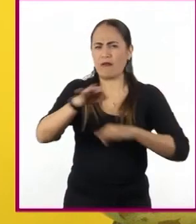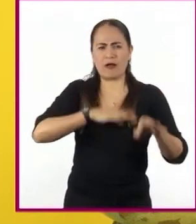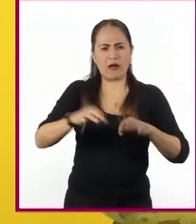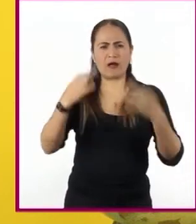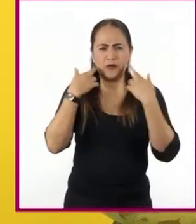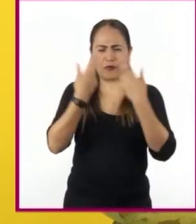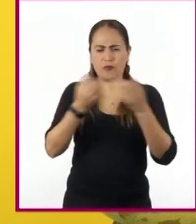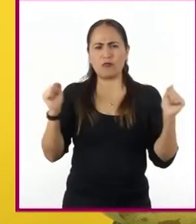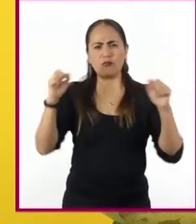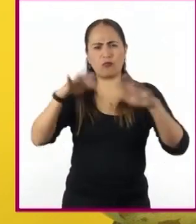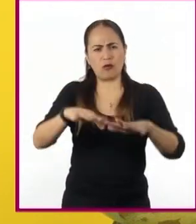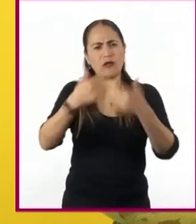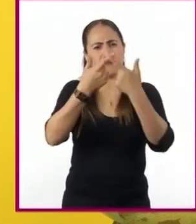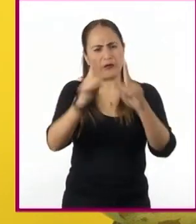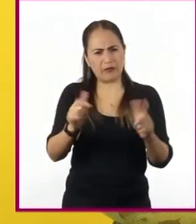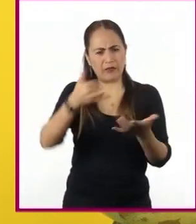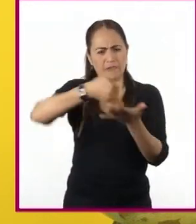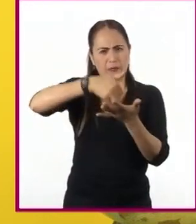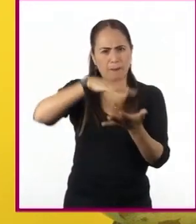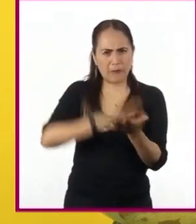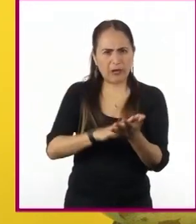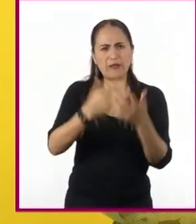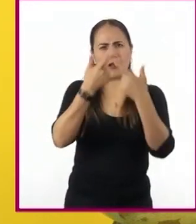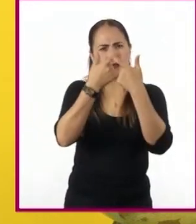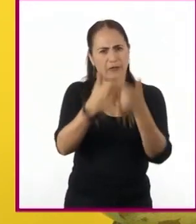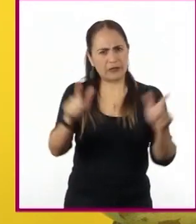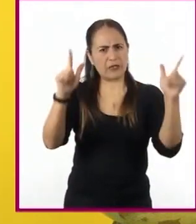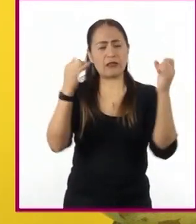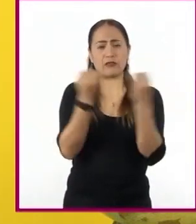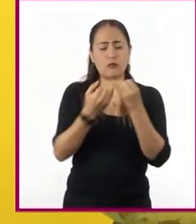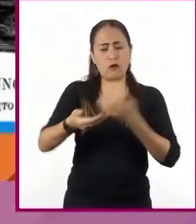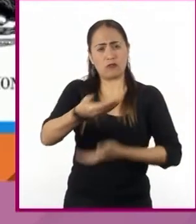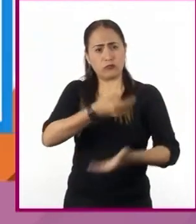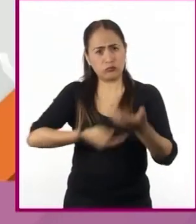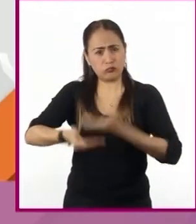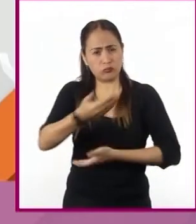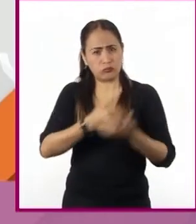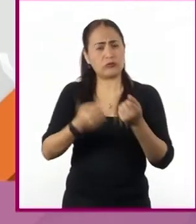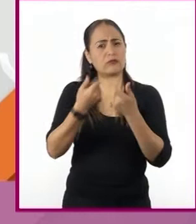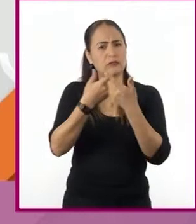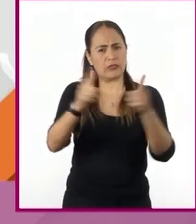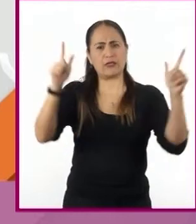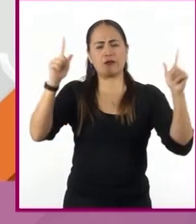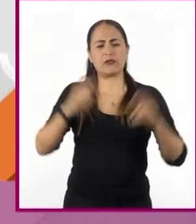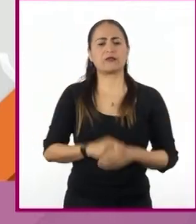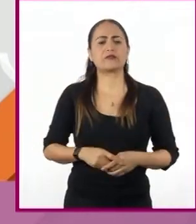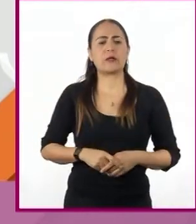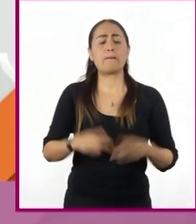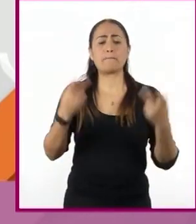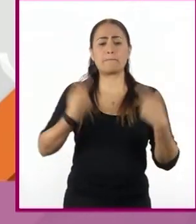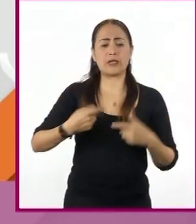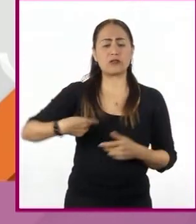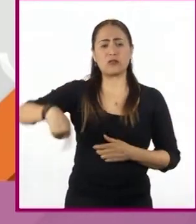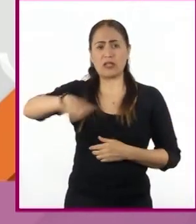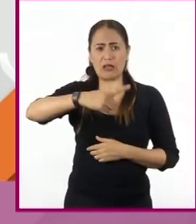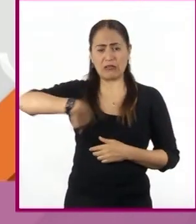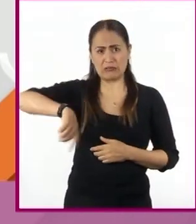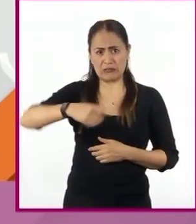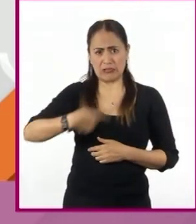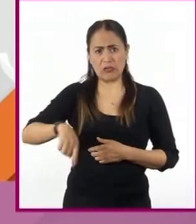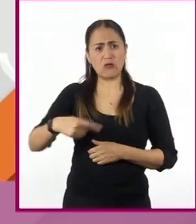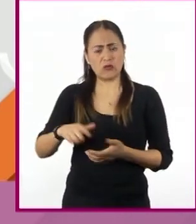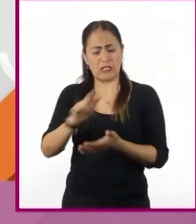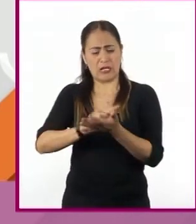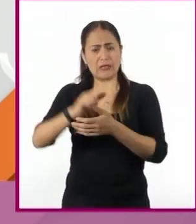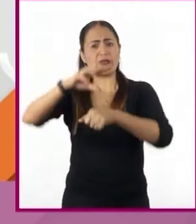reunión, libertad de imprenta y, sobre todo, libertad de comercio. Los burgueses se encargaron de aprobar las leyes que les permitieron